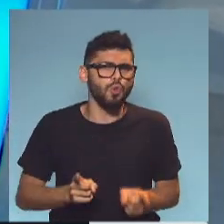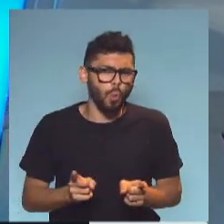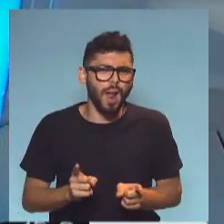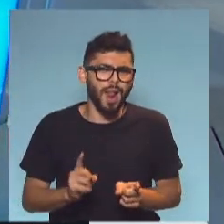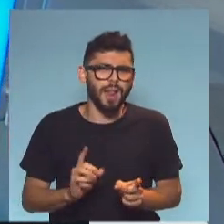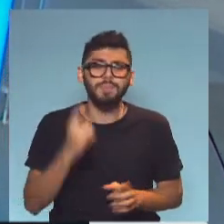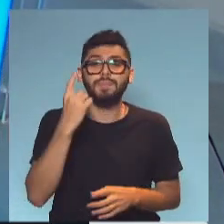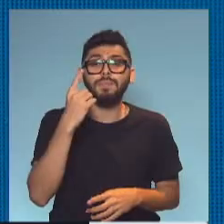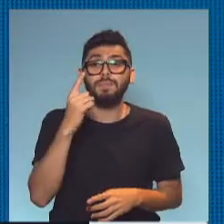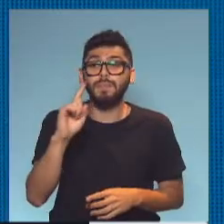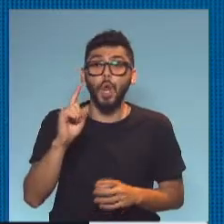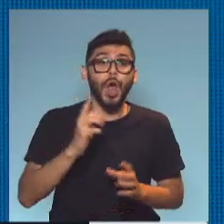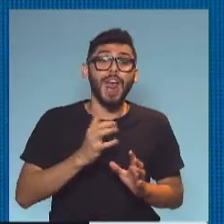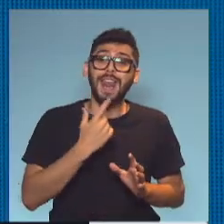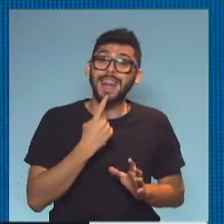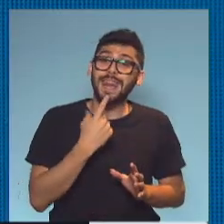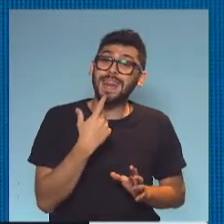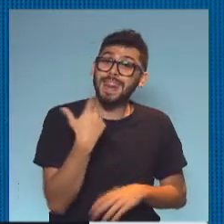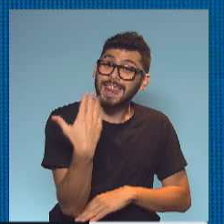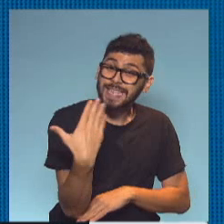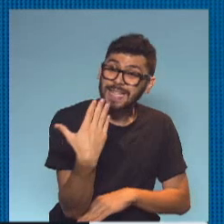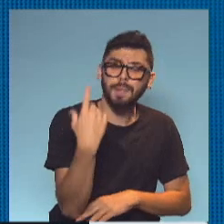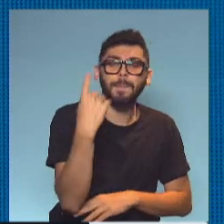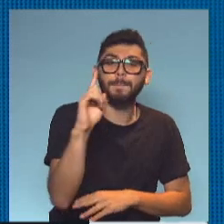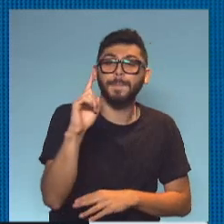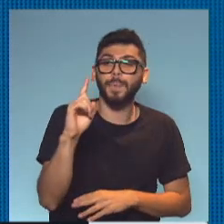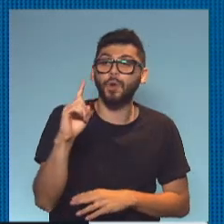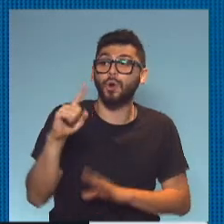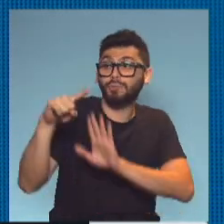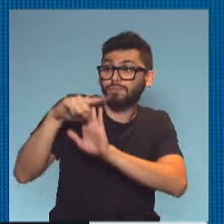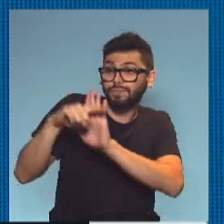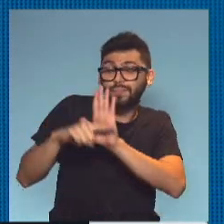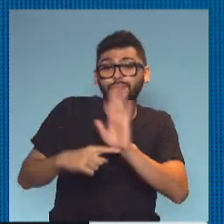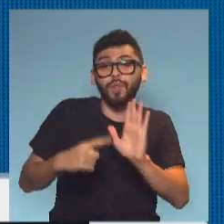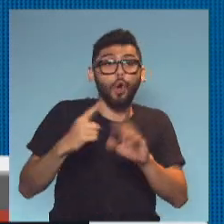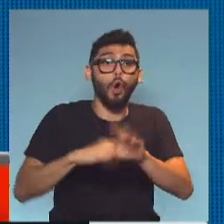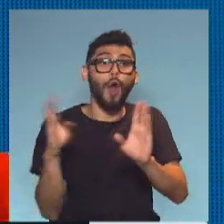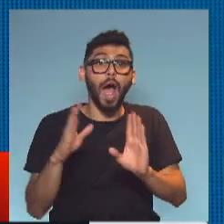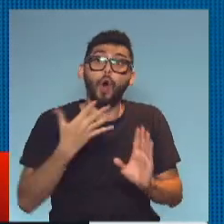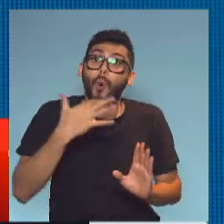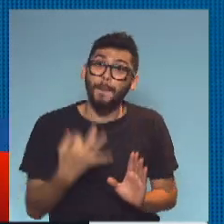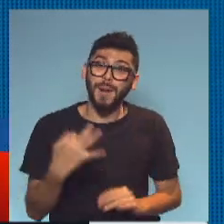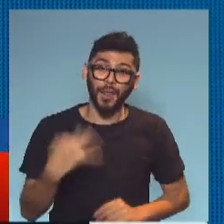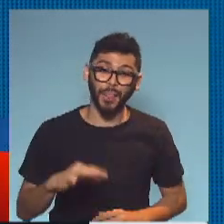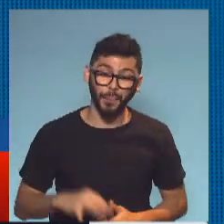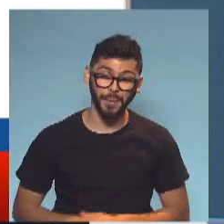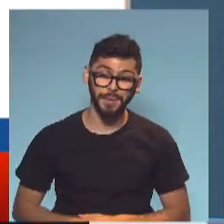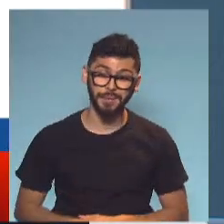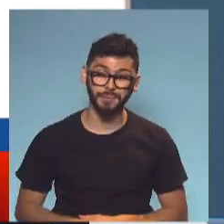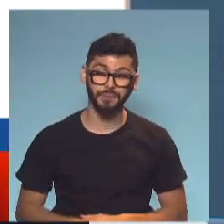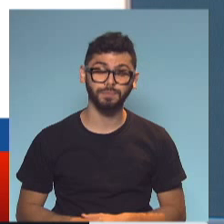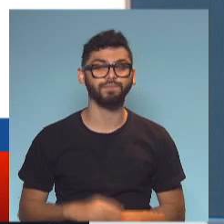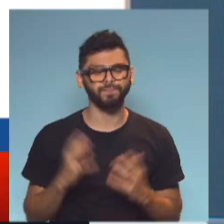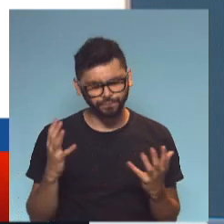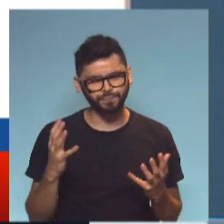más allá de lo discursivo, hay que velar por el cumplimiento en esas restricciones horarias, Nicolás. Sí, fíjate cómo desde lo discursivo,